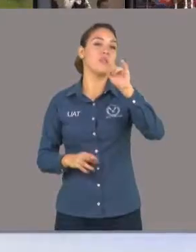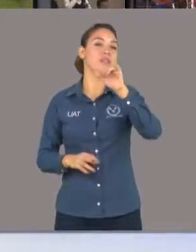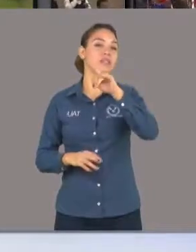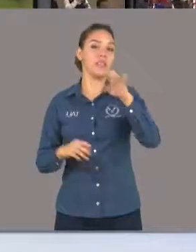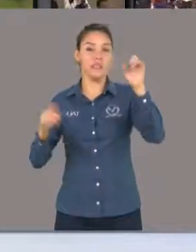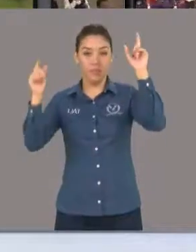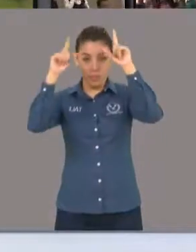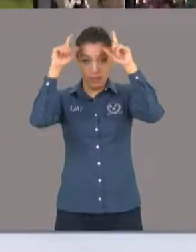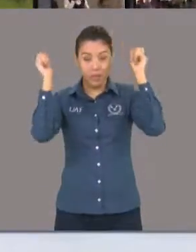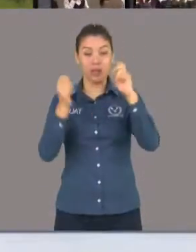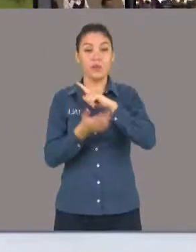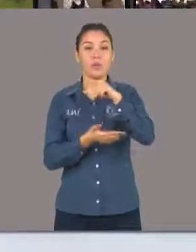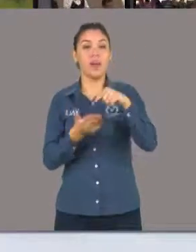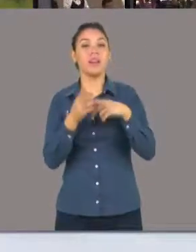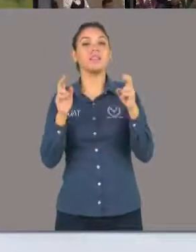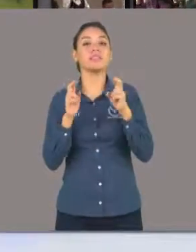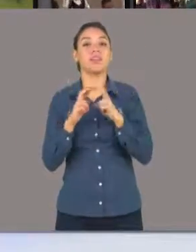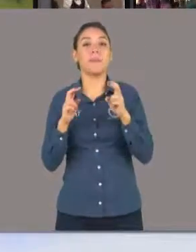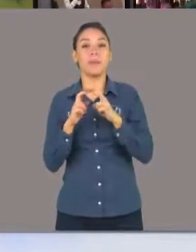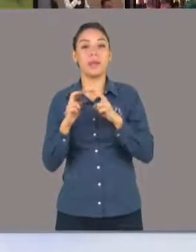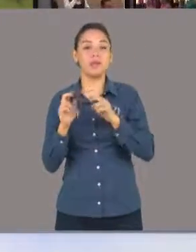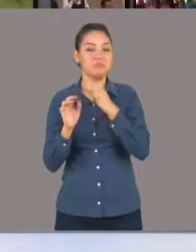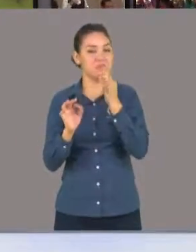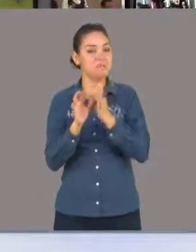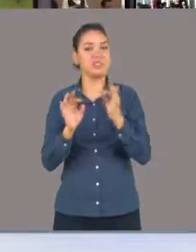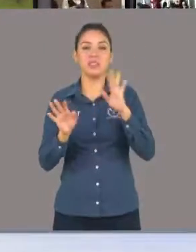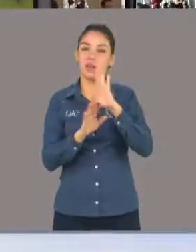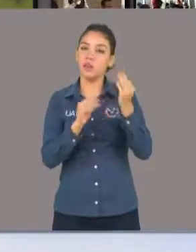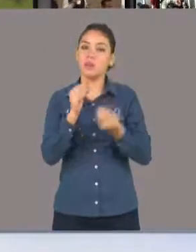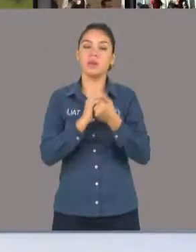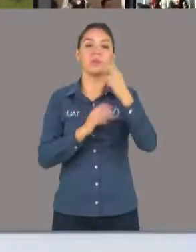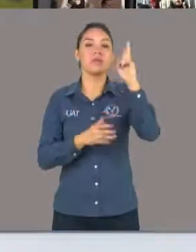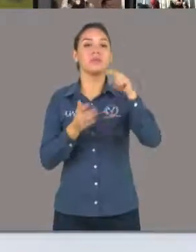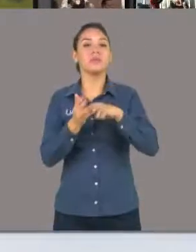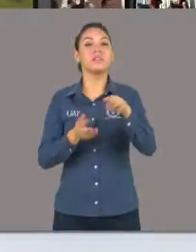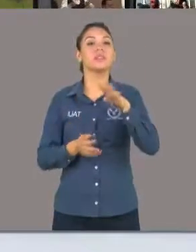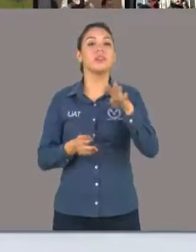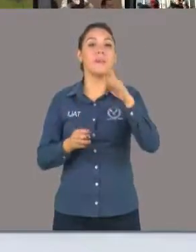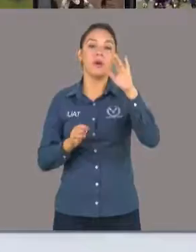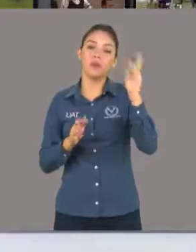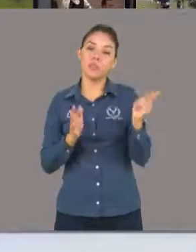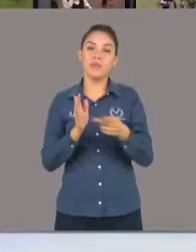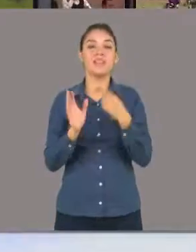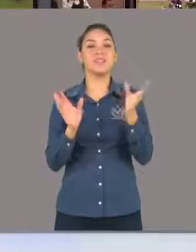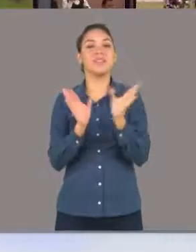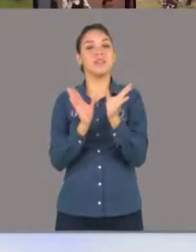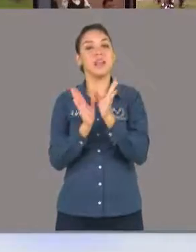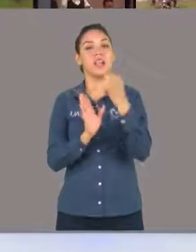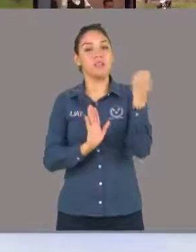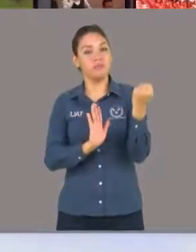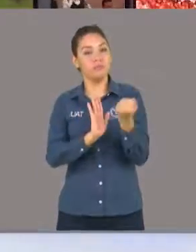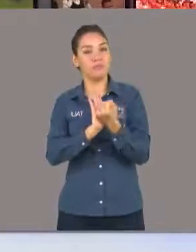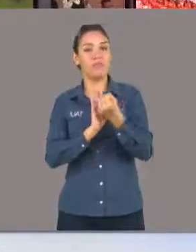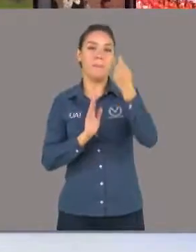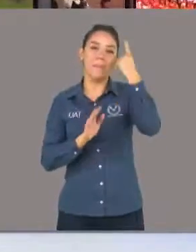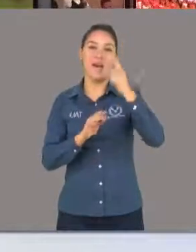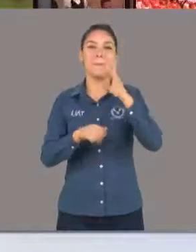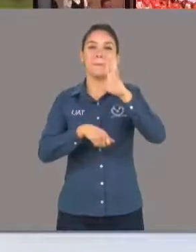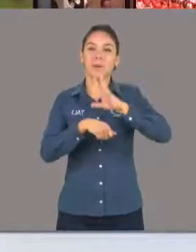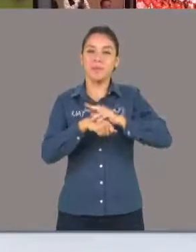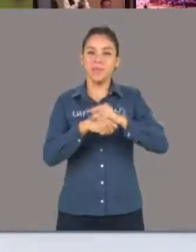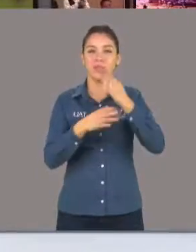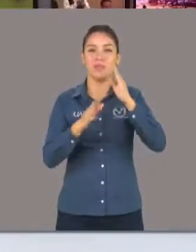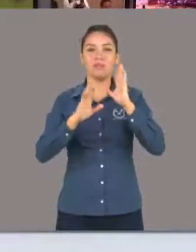La Facultad de Enfermería Tampico de la Autónoma de Tamaulipas consolidó su calidad académica al lograr la recertificación de varios de sus programas,